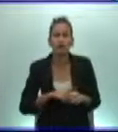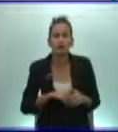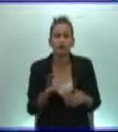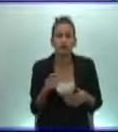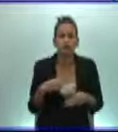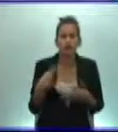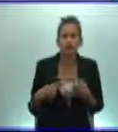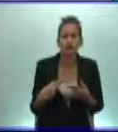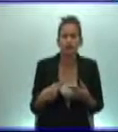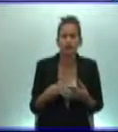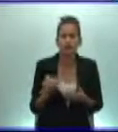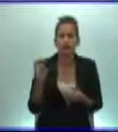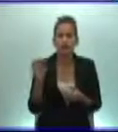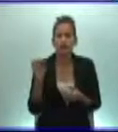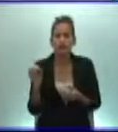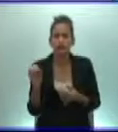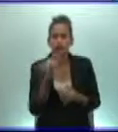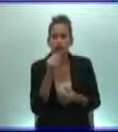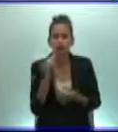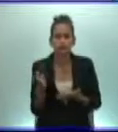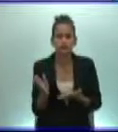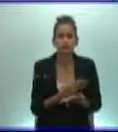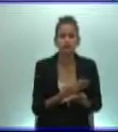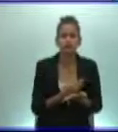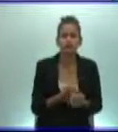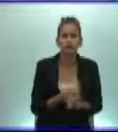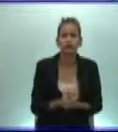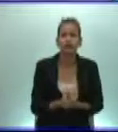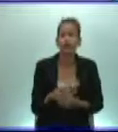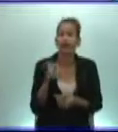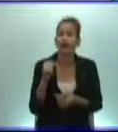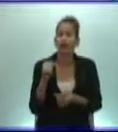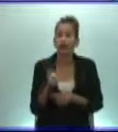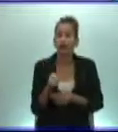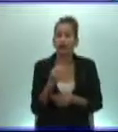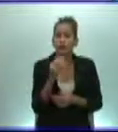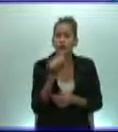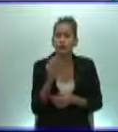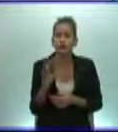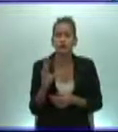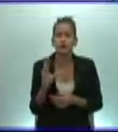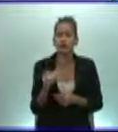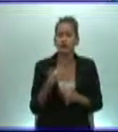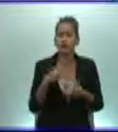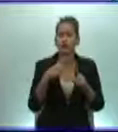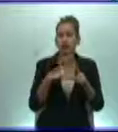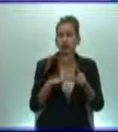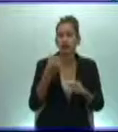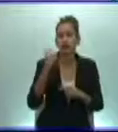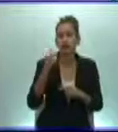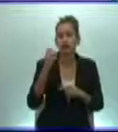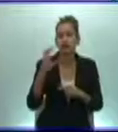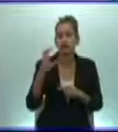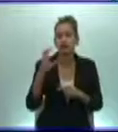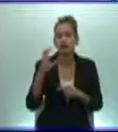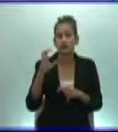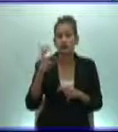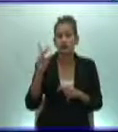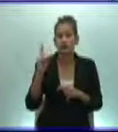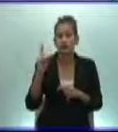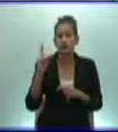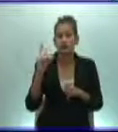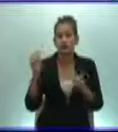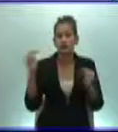operaciones puedo eliminarlos y entonces puedo plantear que el ángulo ACD es igual al